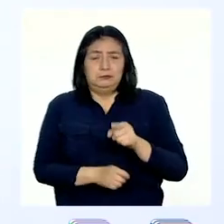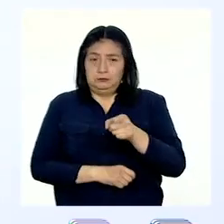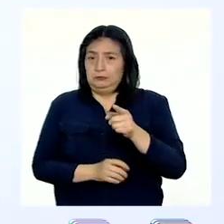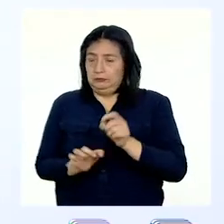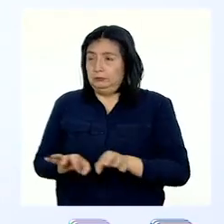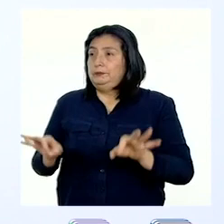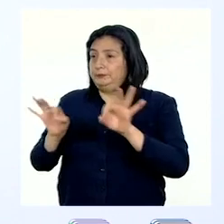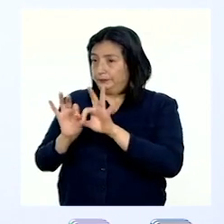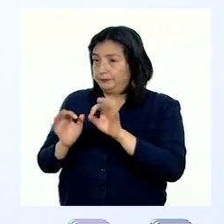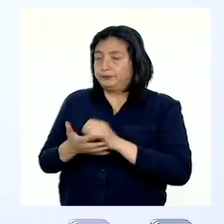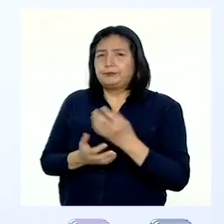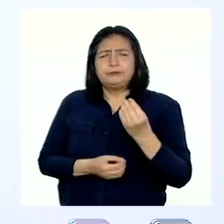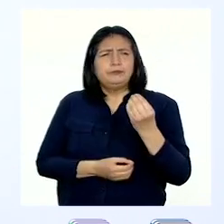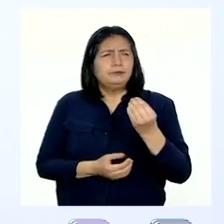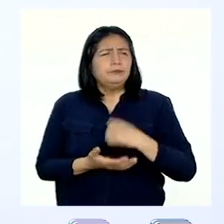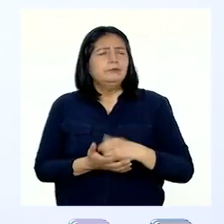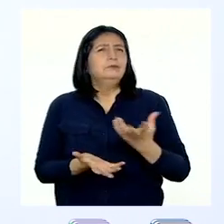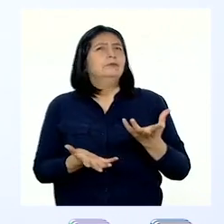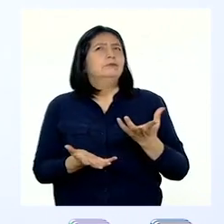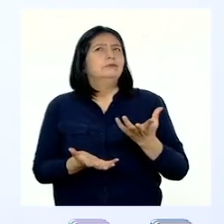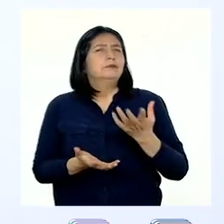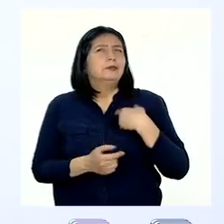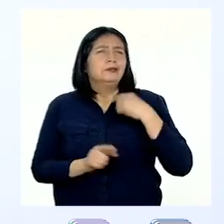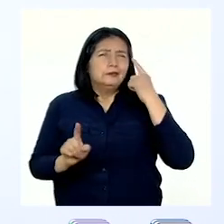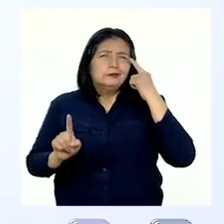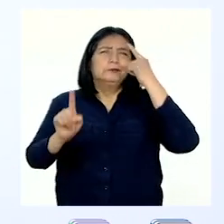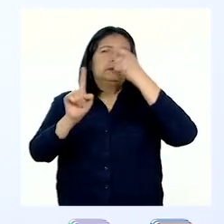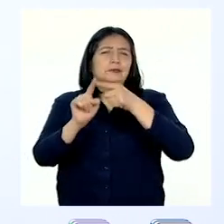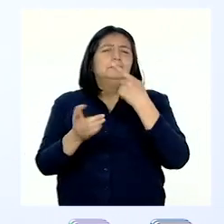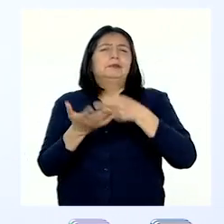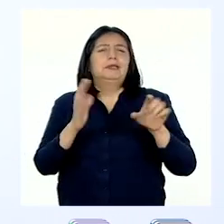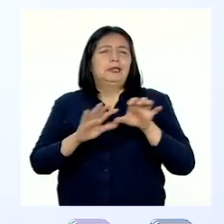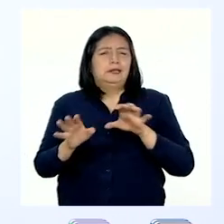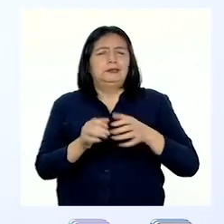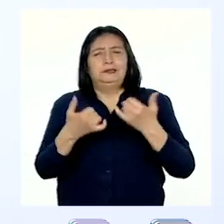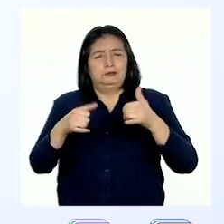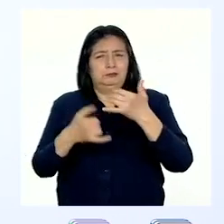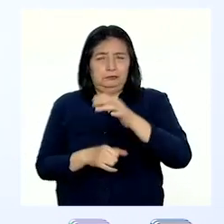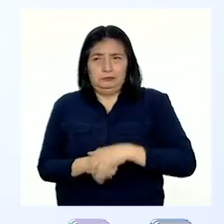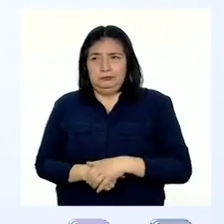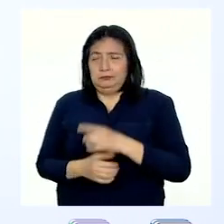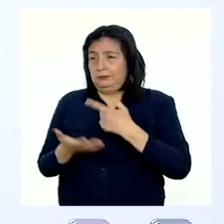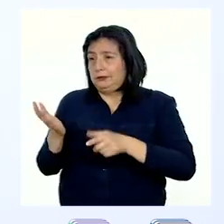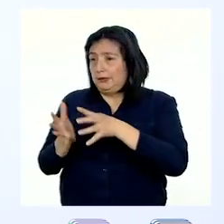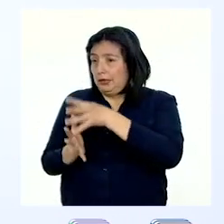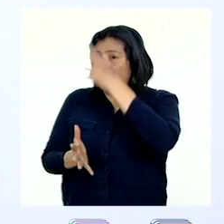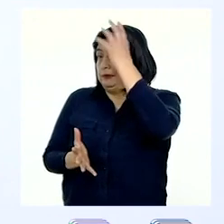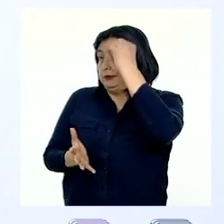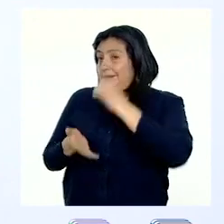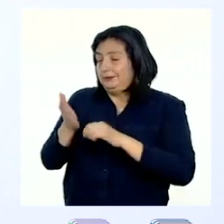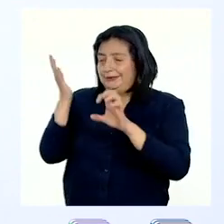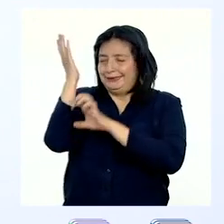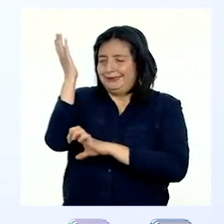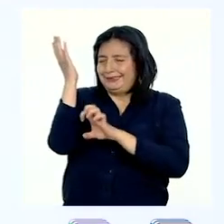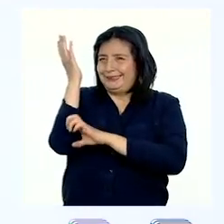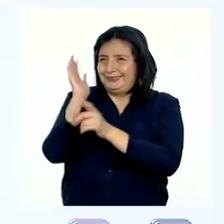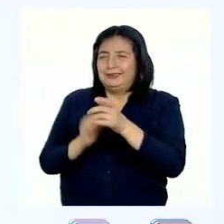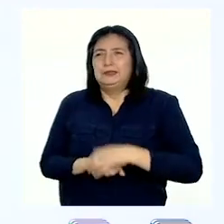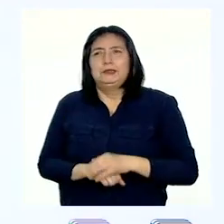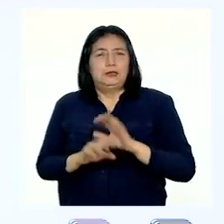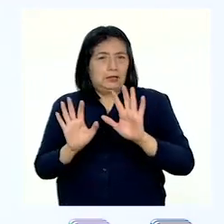es importante porque nos ayuda a confirmar el propósito para la elaboración del juego, que es aprender sobre las